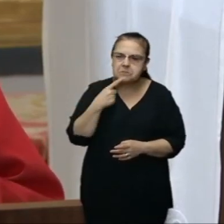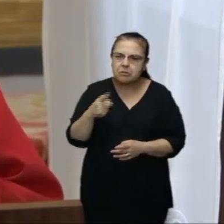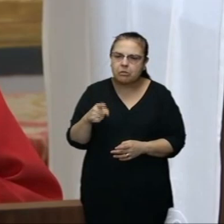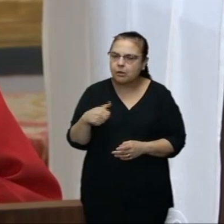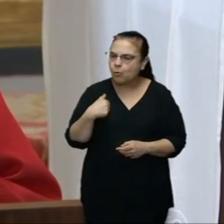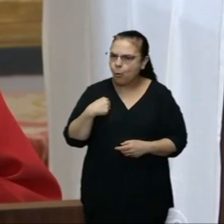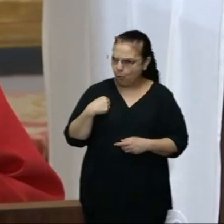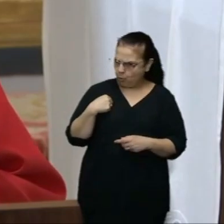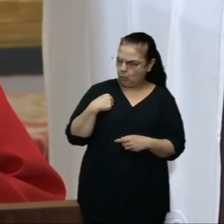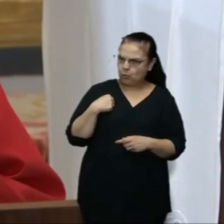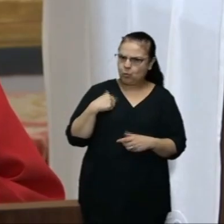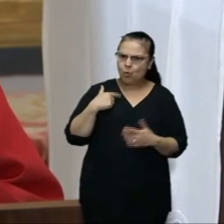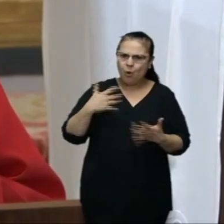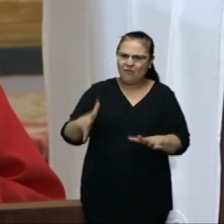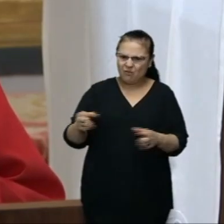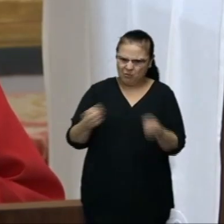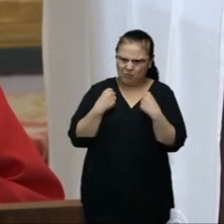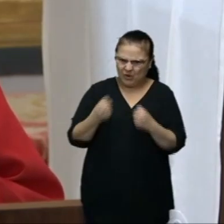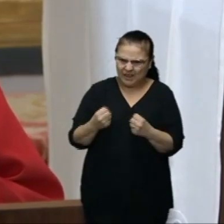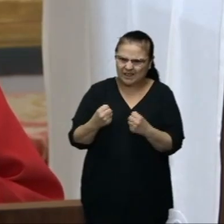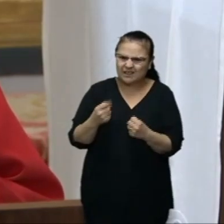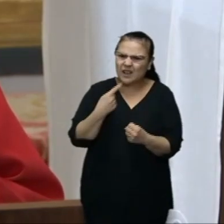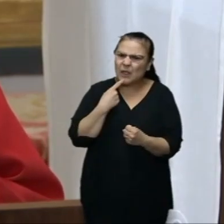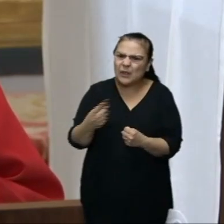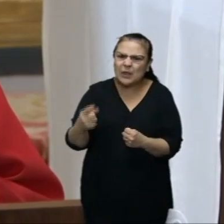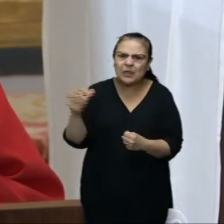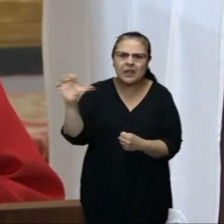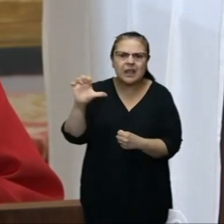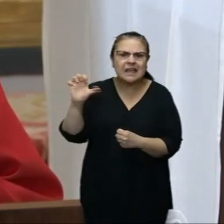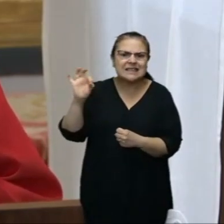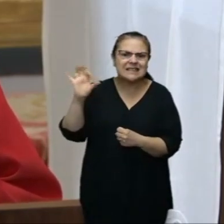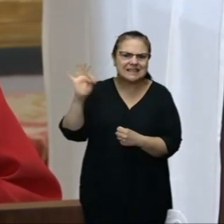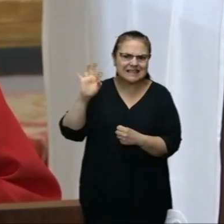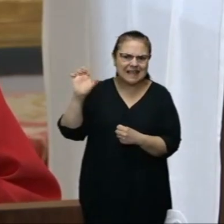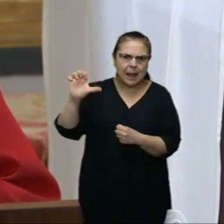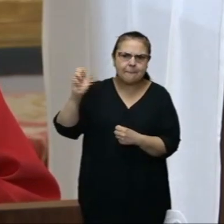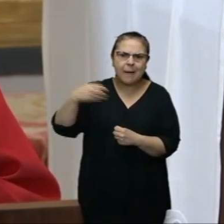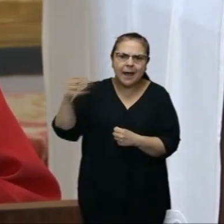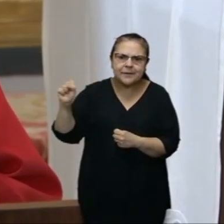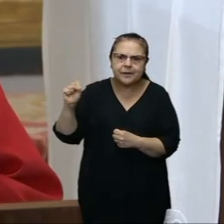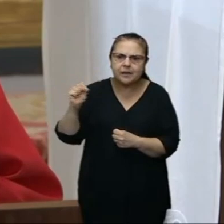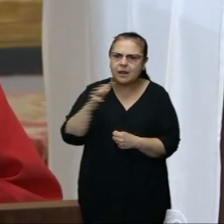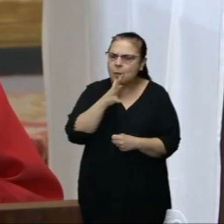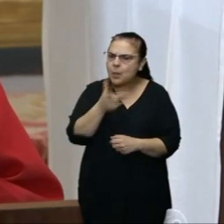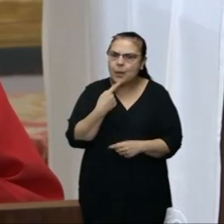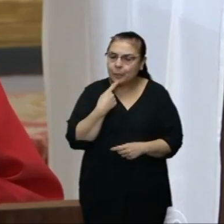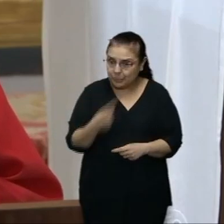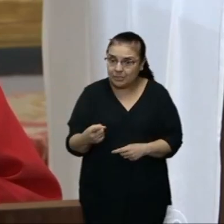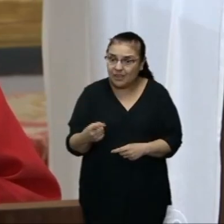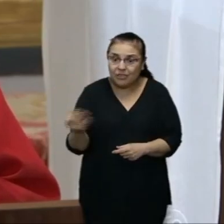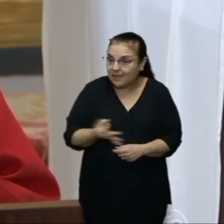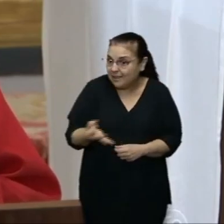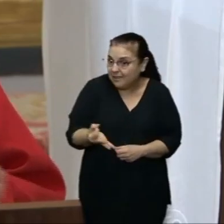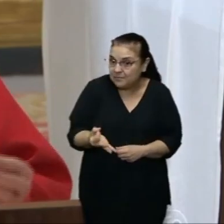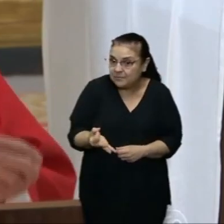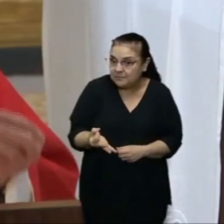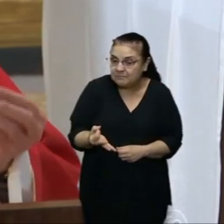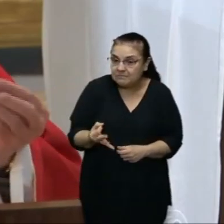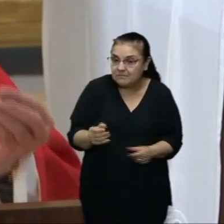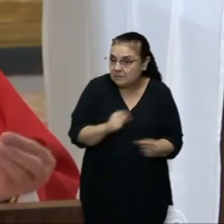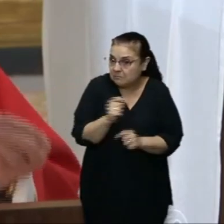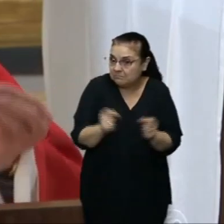radical, demasiado fuerte, porque lo que les dice es sencillamente